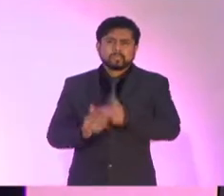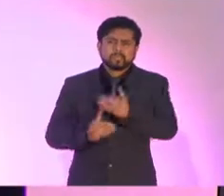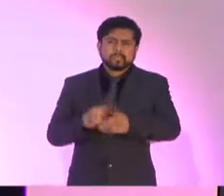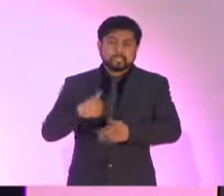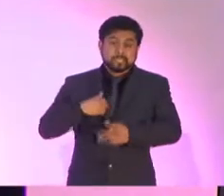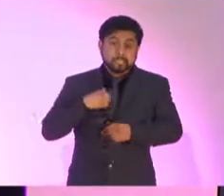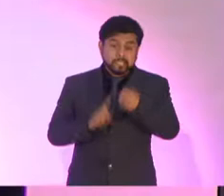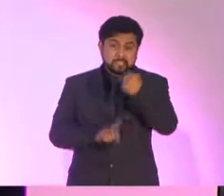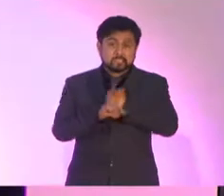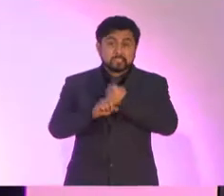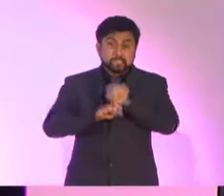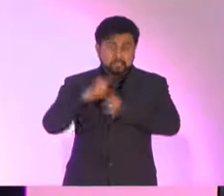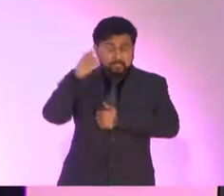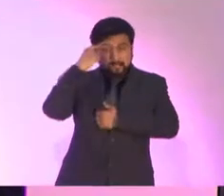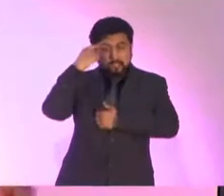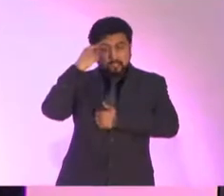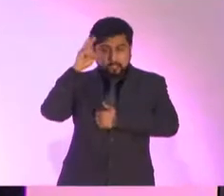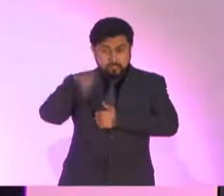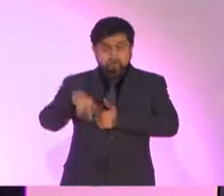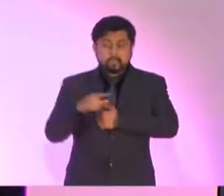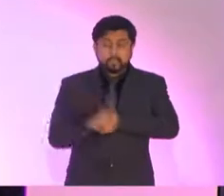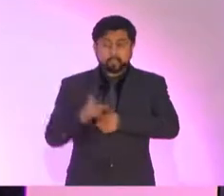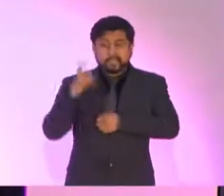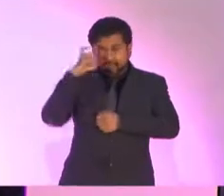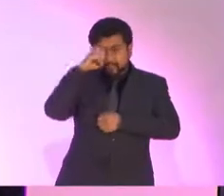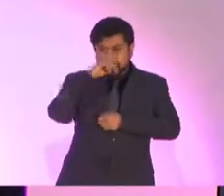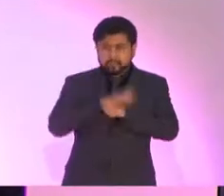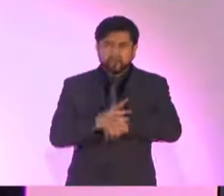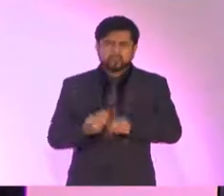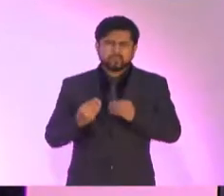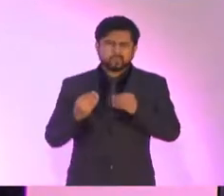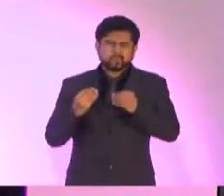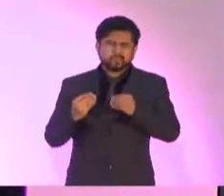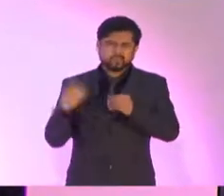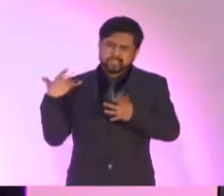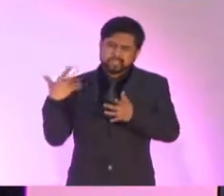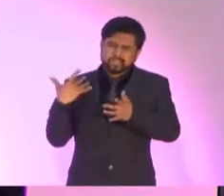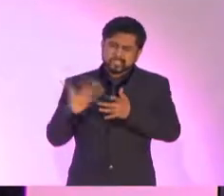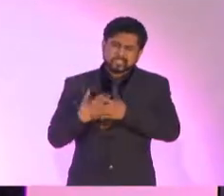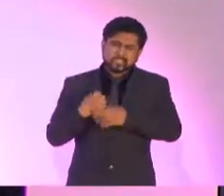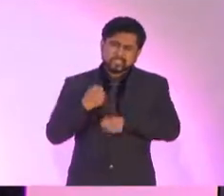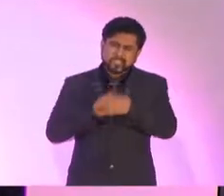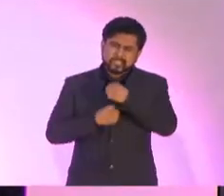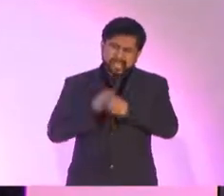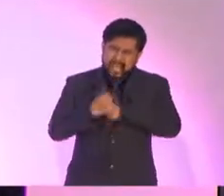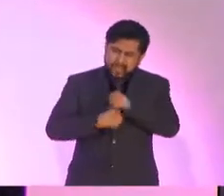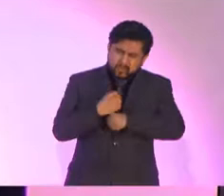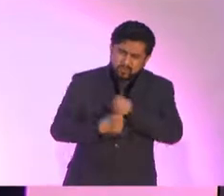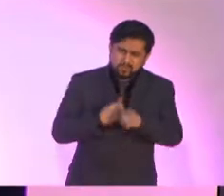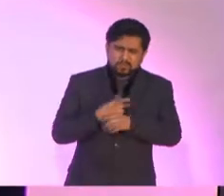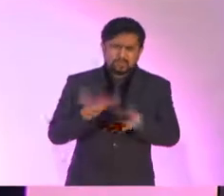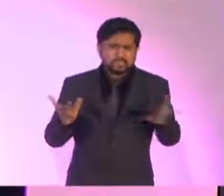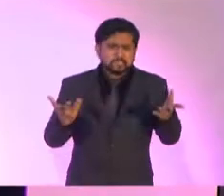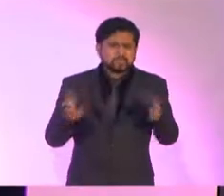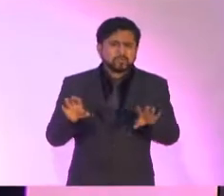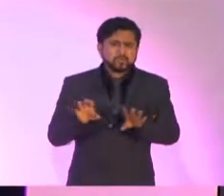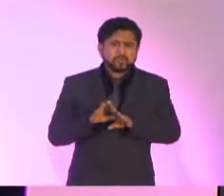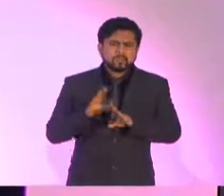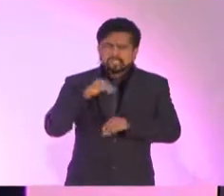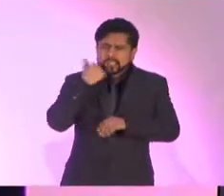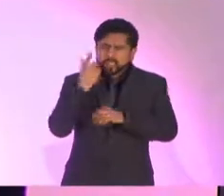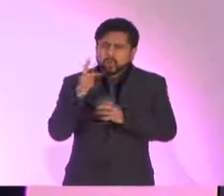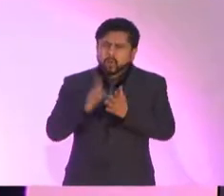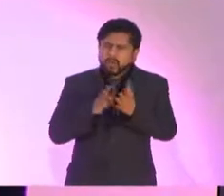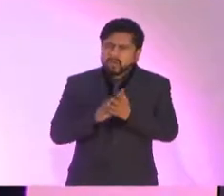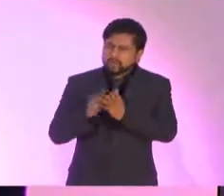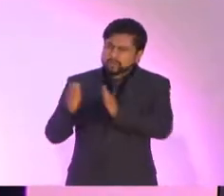mental, el cual me costó muchos años recuperar y cuando lo recupero quiero retomar las letras y lo